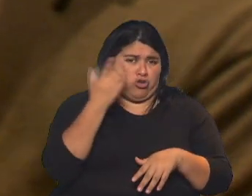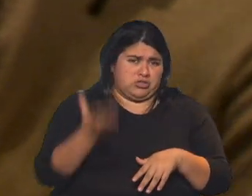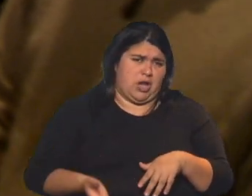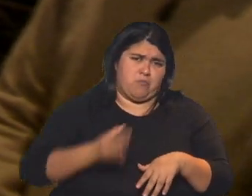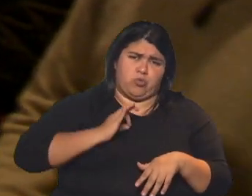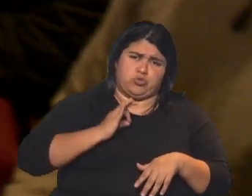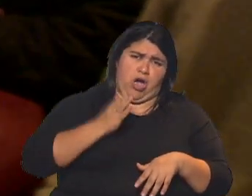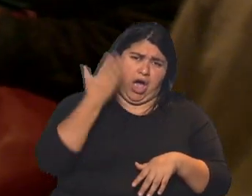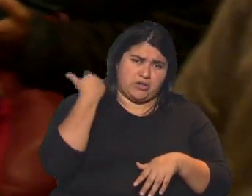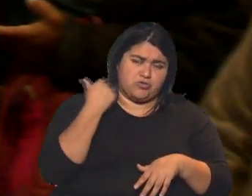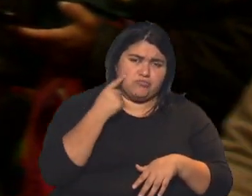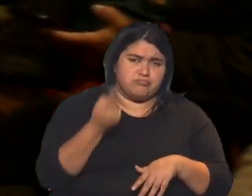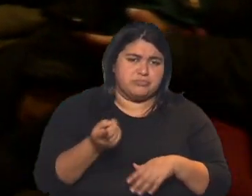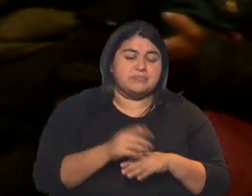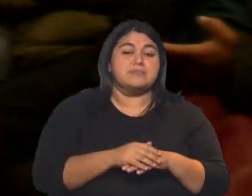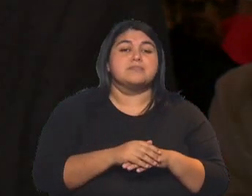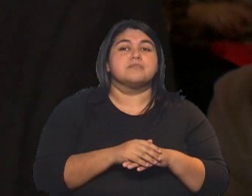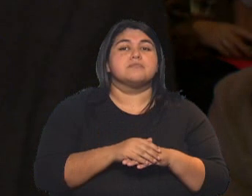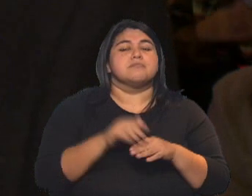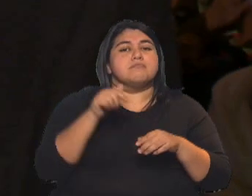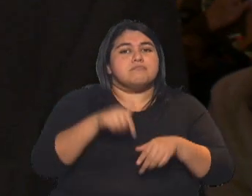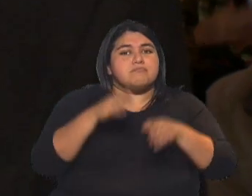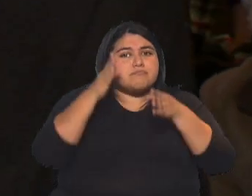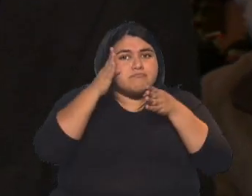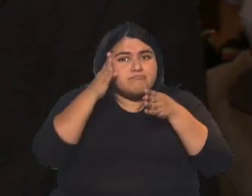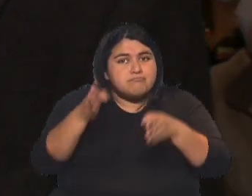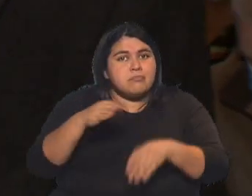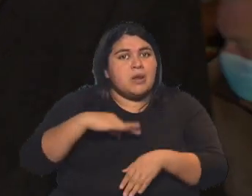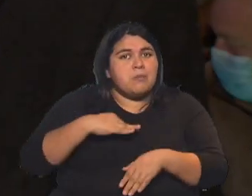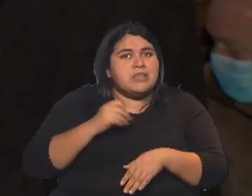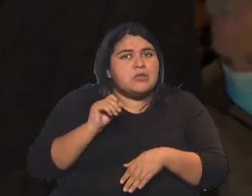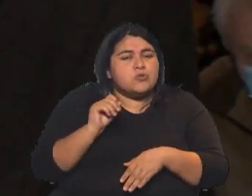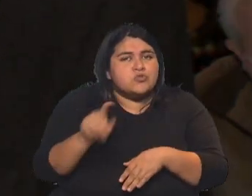mucho. Pero abocarme específicamente a la vida de ella